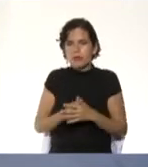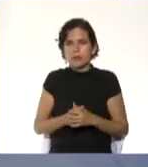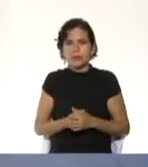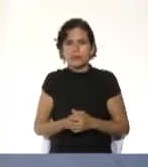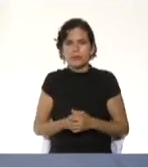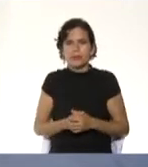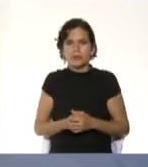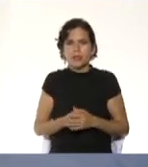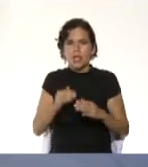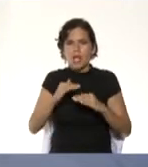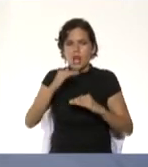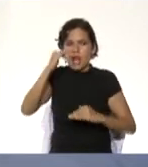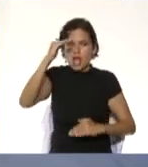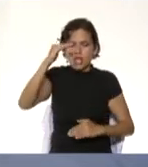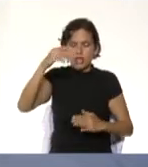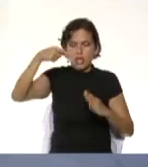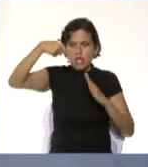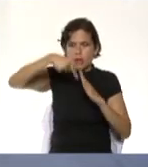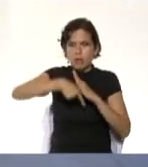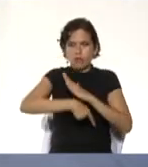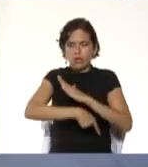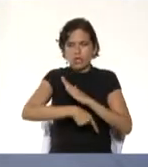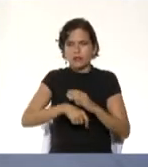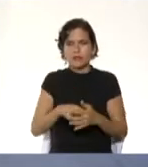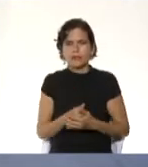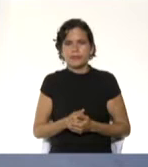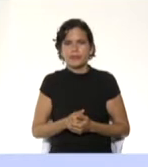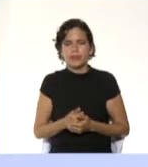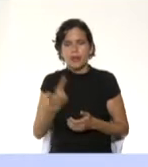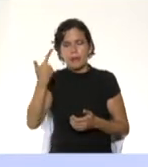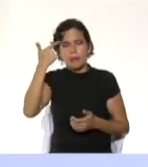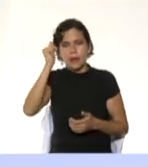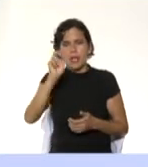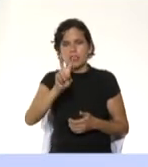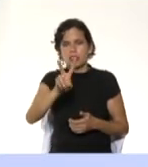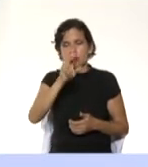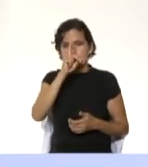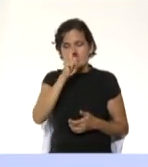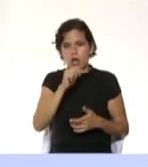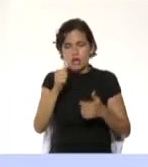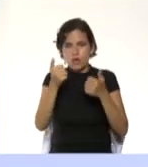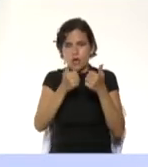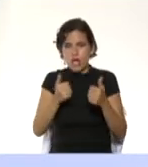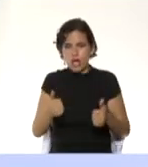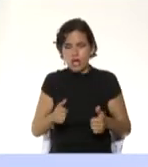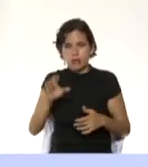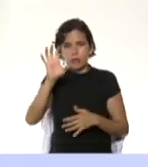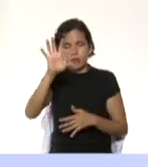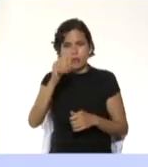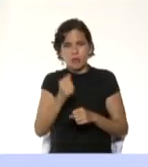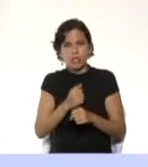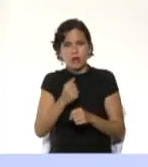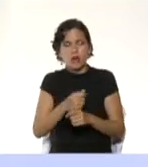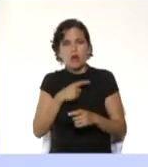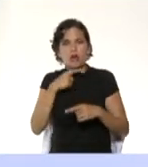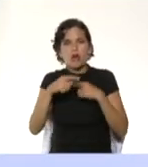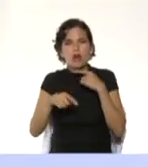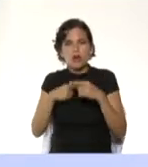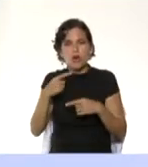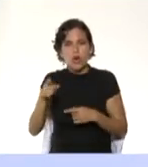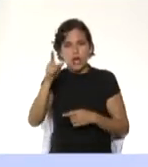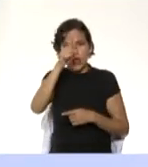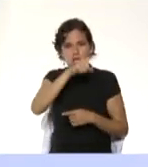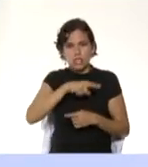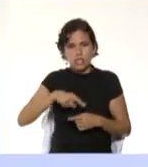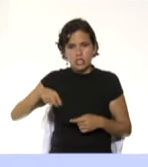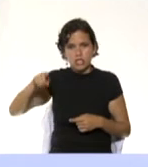depender del ancho, el alto y la profundidad. Para segundo año en Arte y Patrimonio vamos a estar trabajando lo que es el